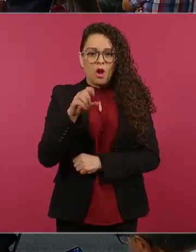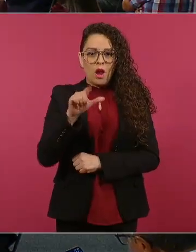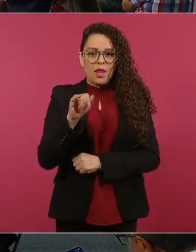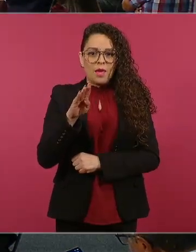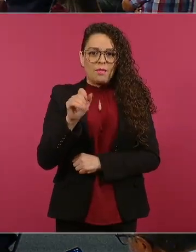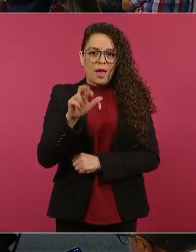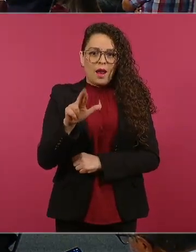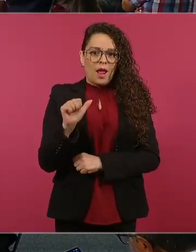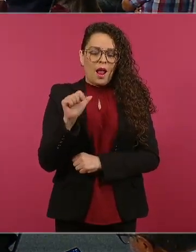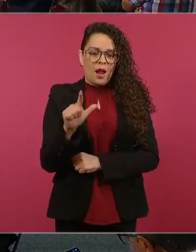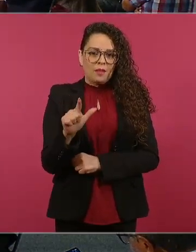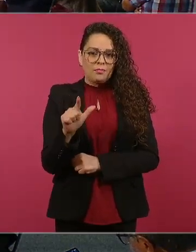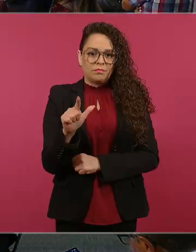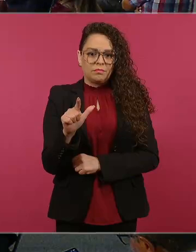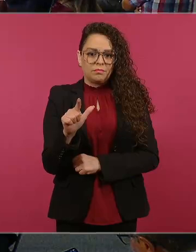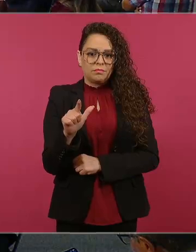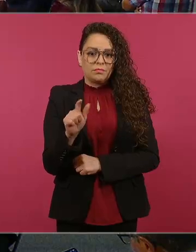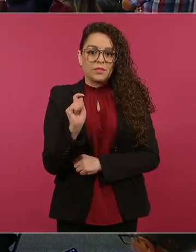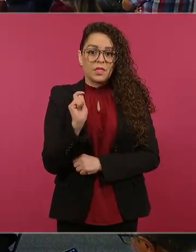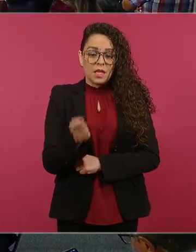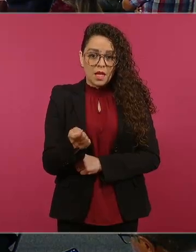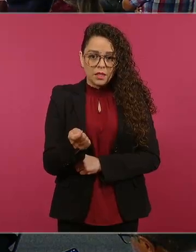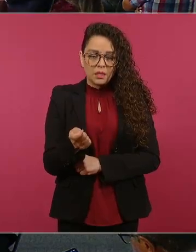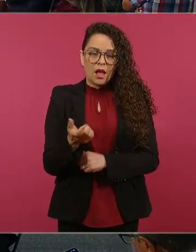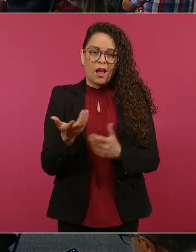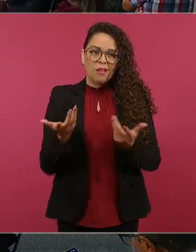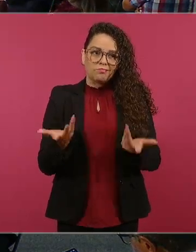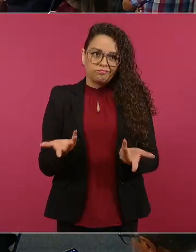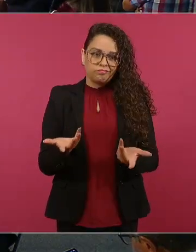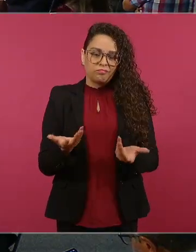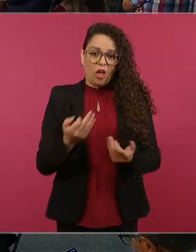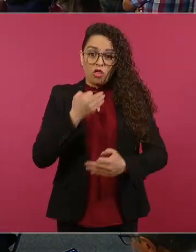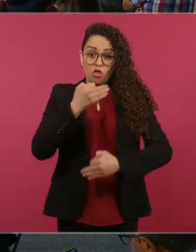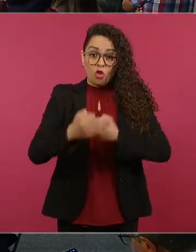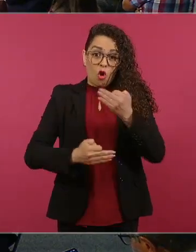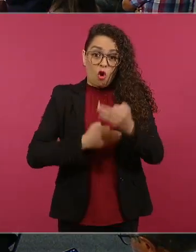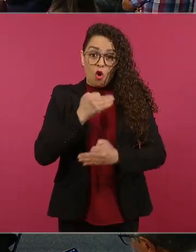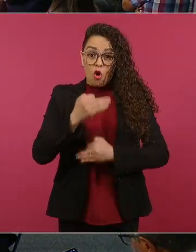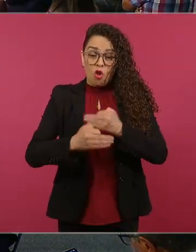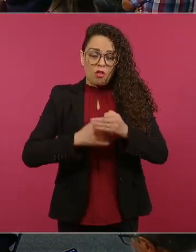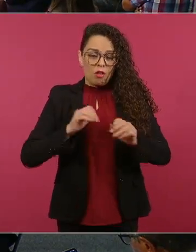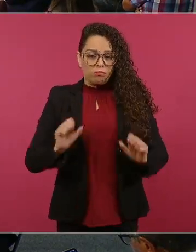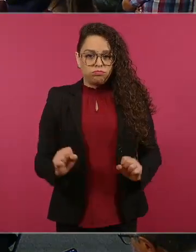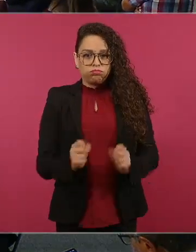Es la privatización de todo,